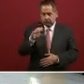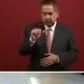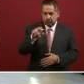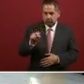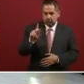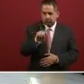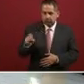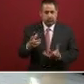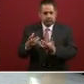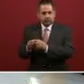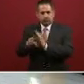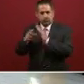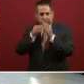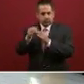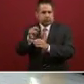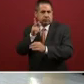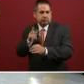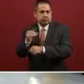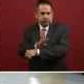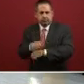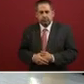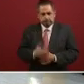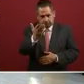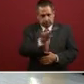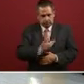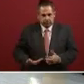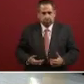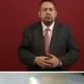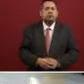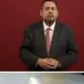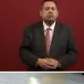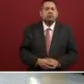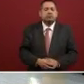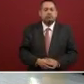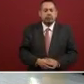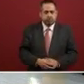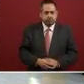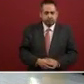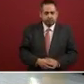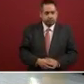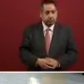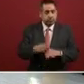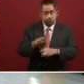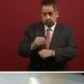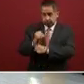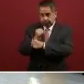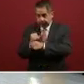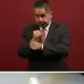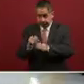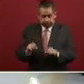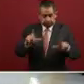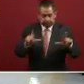reportero de petróleo energía presidente aparece un análisis del área de investigación de